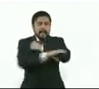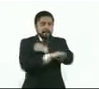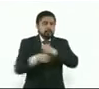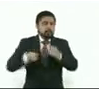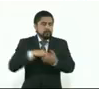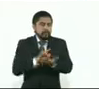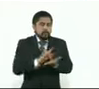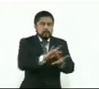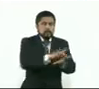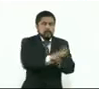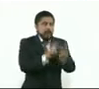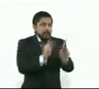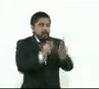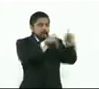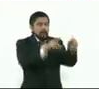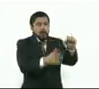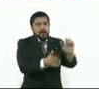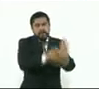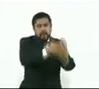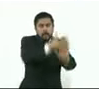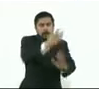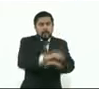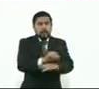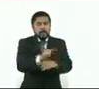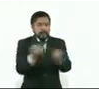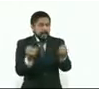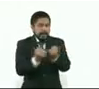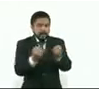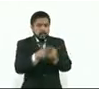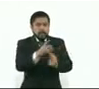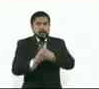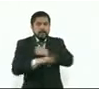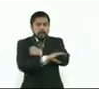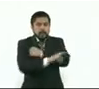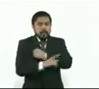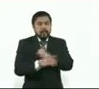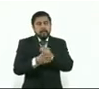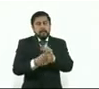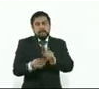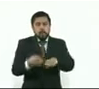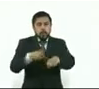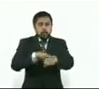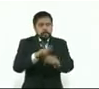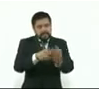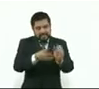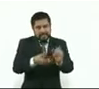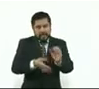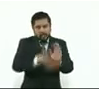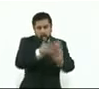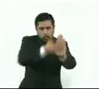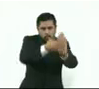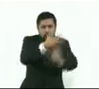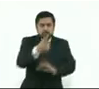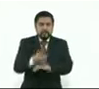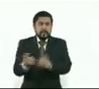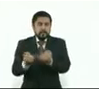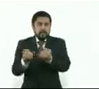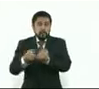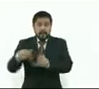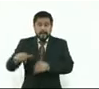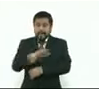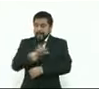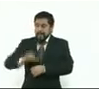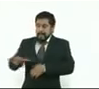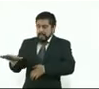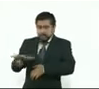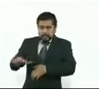a terminar el hospital de Cuajimalpa. Aquí en Xochimilco vamos a apoyar con estos trabajos de rehabilitación de